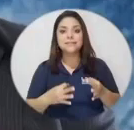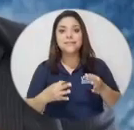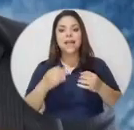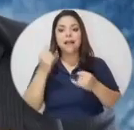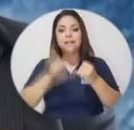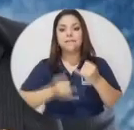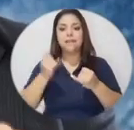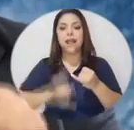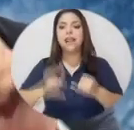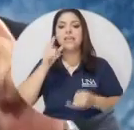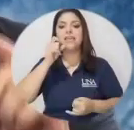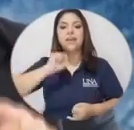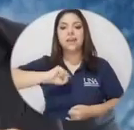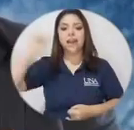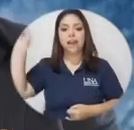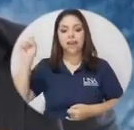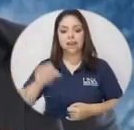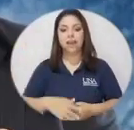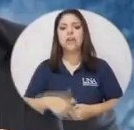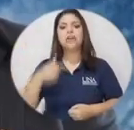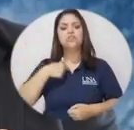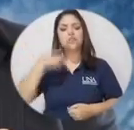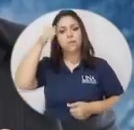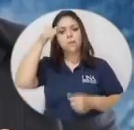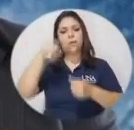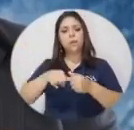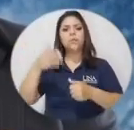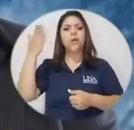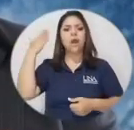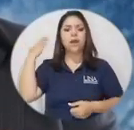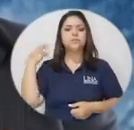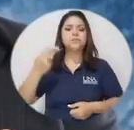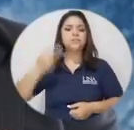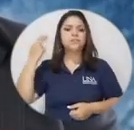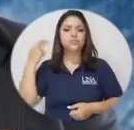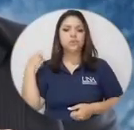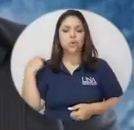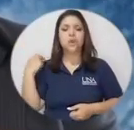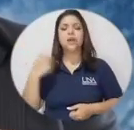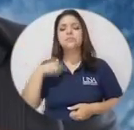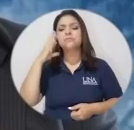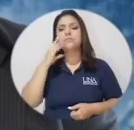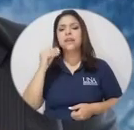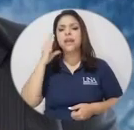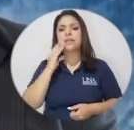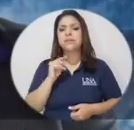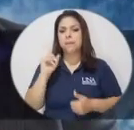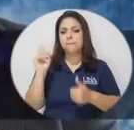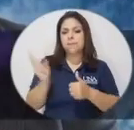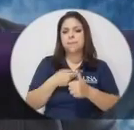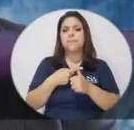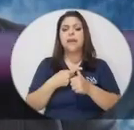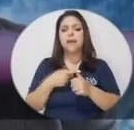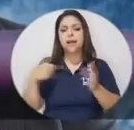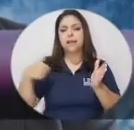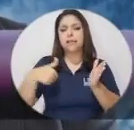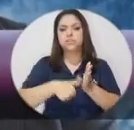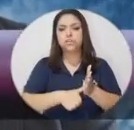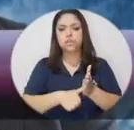instancia. Y recuerdo aquí con una anécdota, yo estaba viendo con alguna gente la primera elección